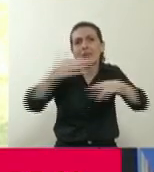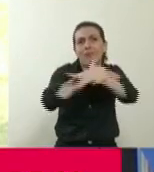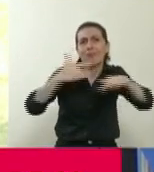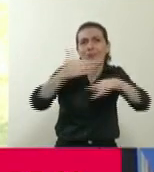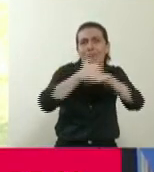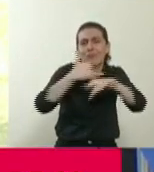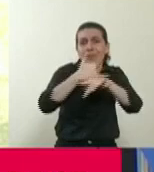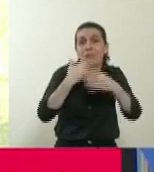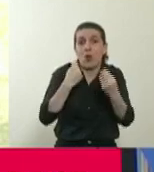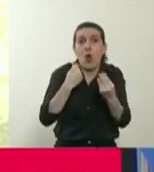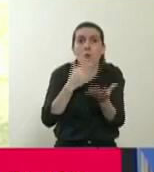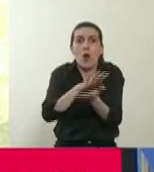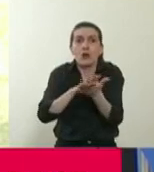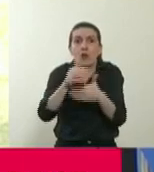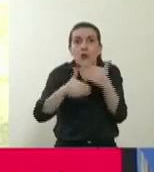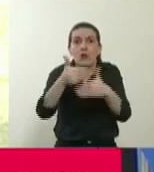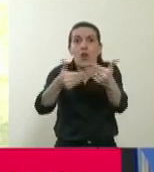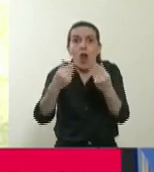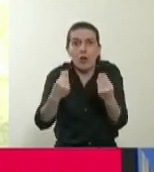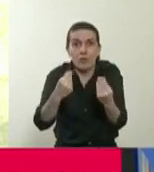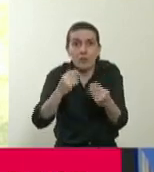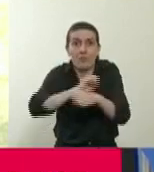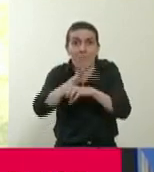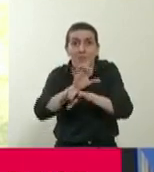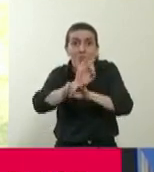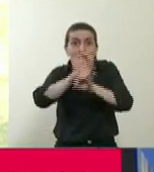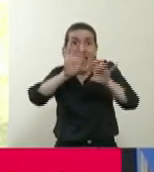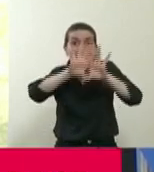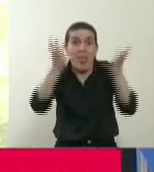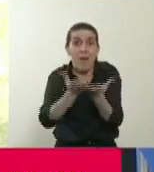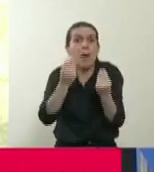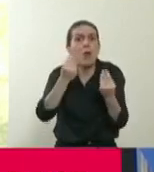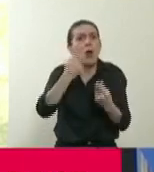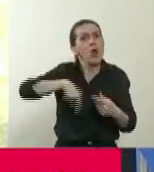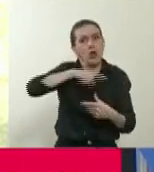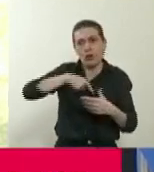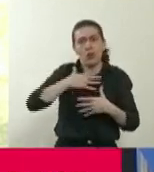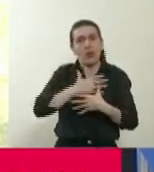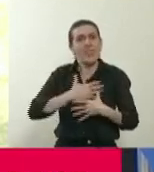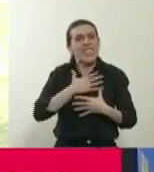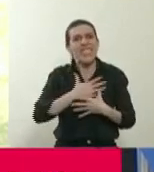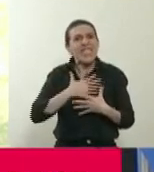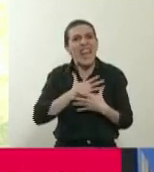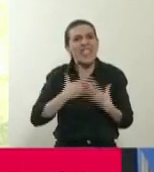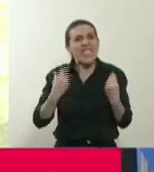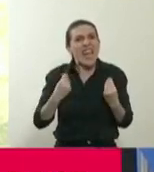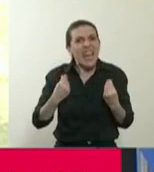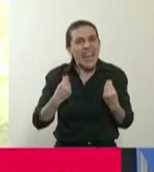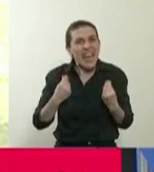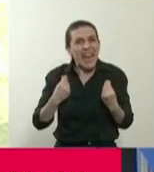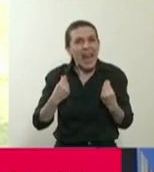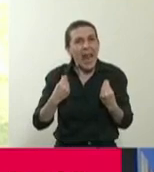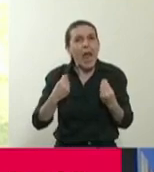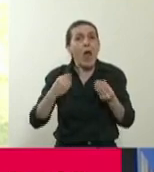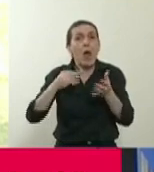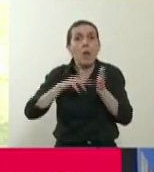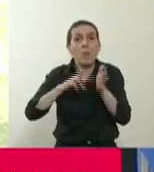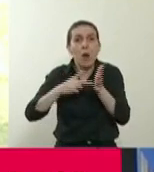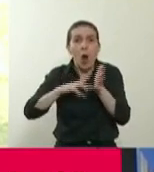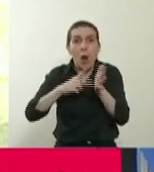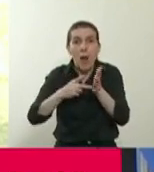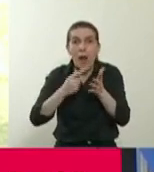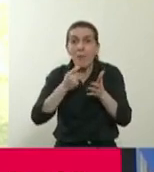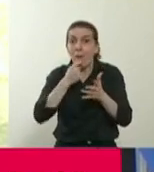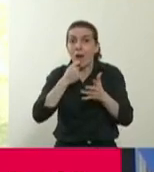de pandemia. Porque nosotros sentimos que el problema se acota, y